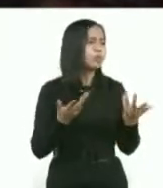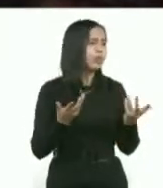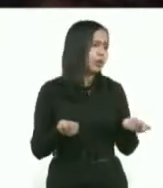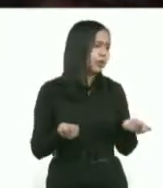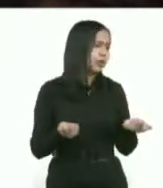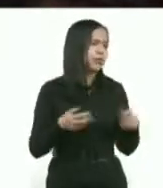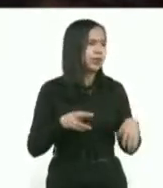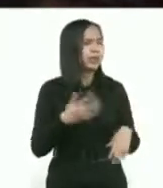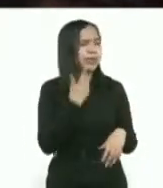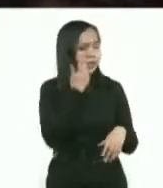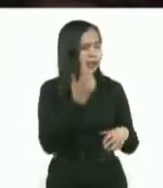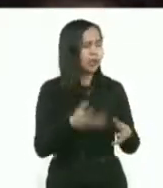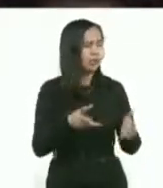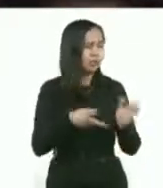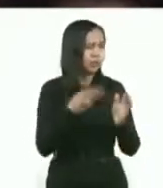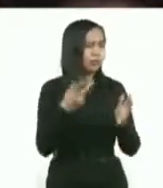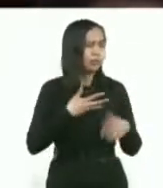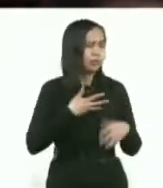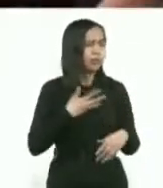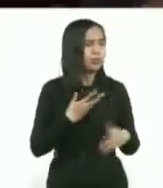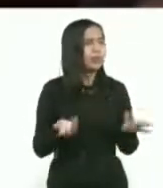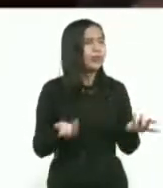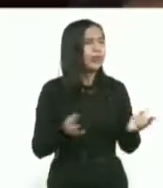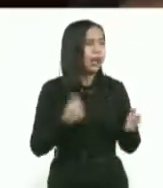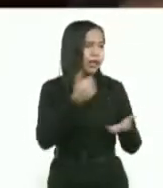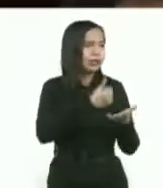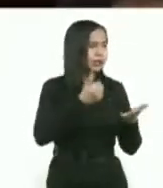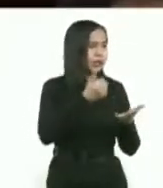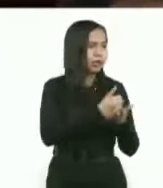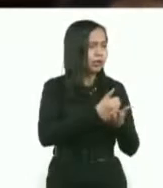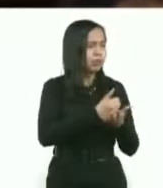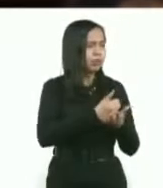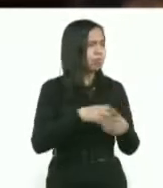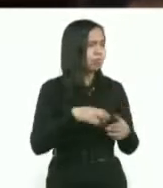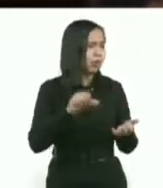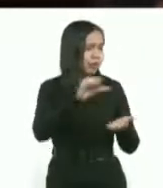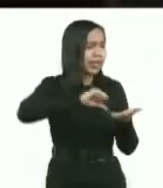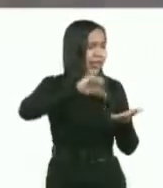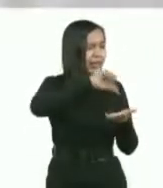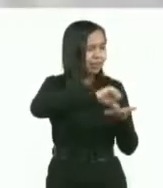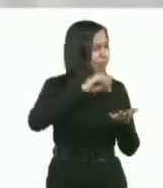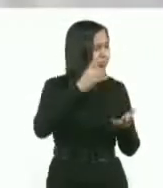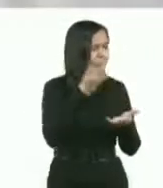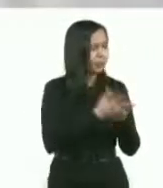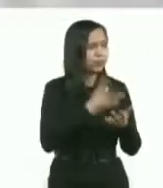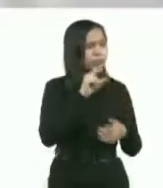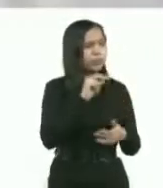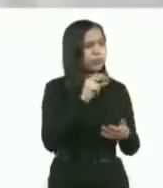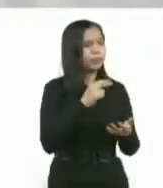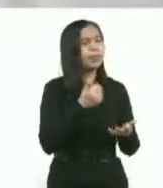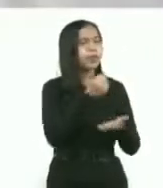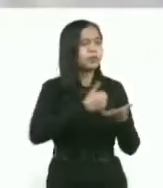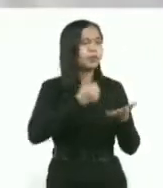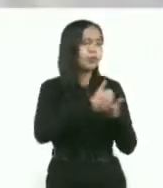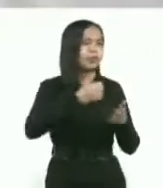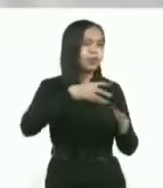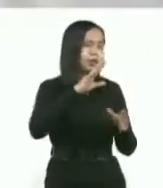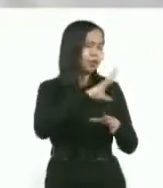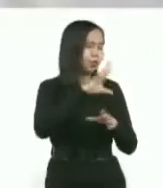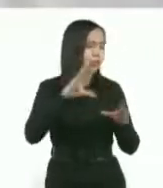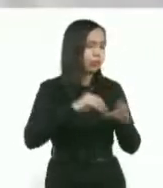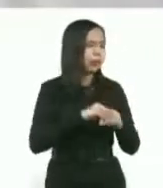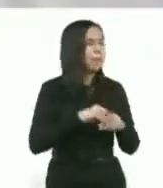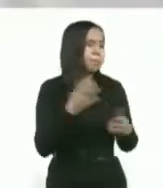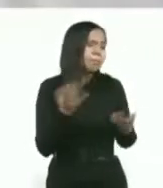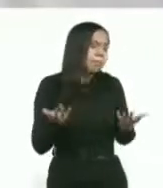hubiera por despojo precisamente, no solamente en el centro, en toda la ciudad. No tengo el número aquí, pero con gusto se lo pedimos a